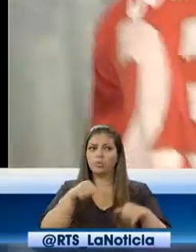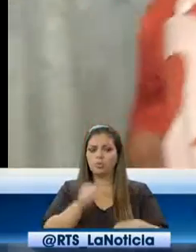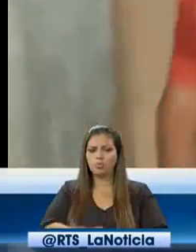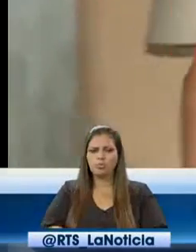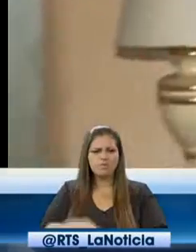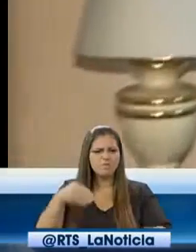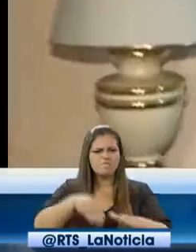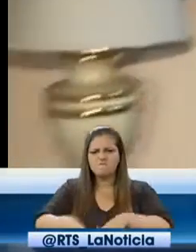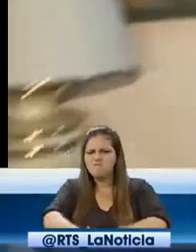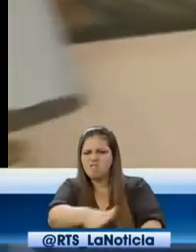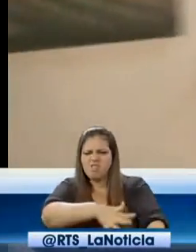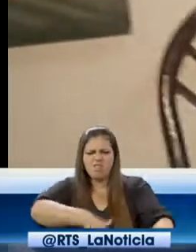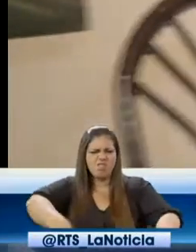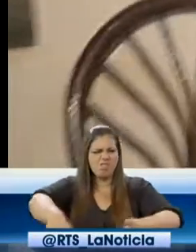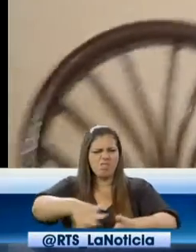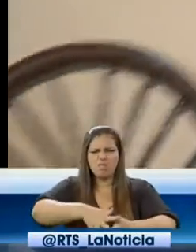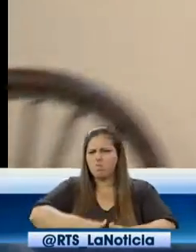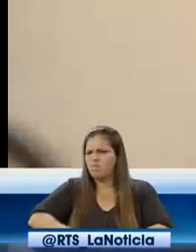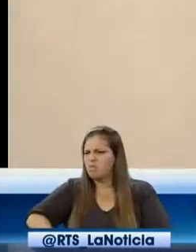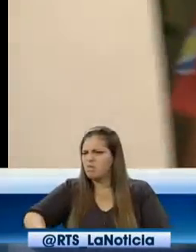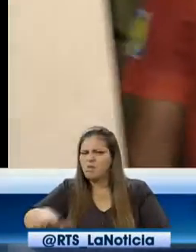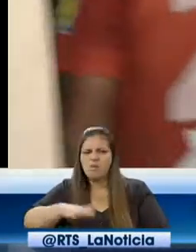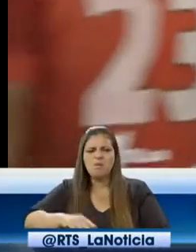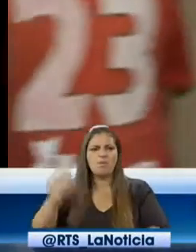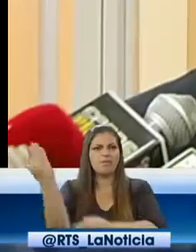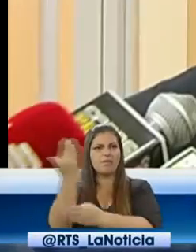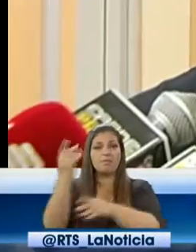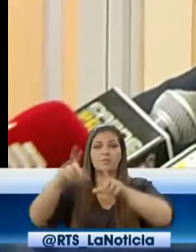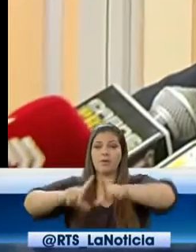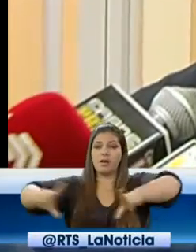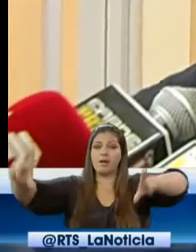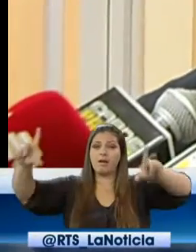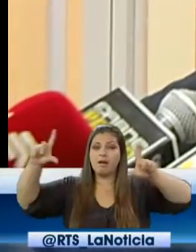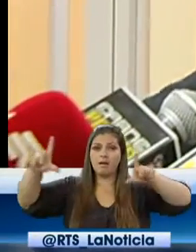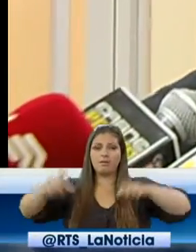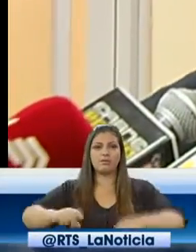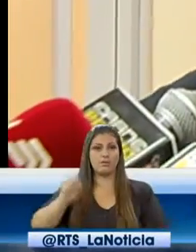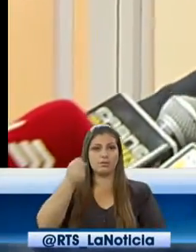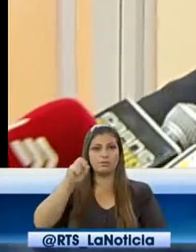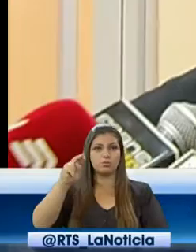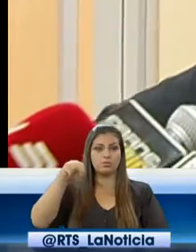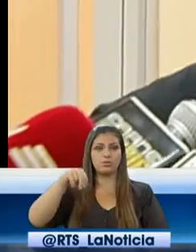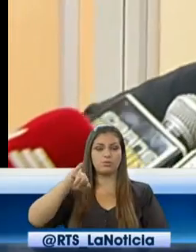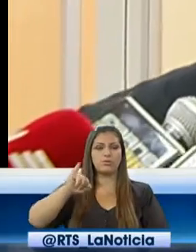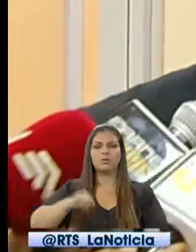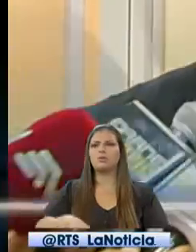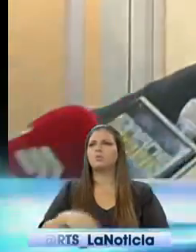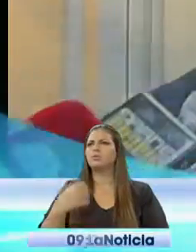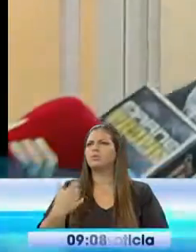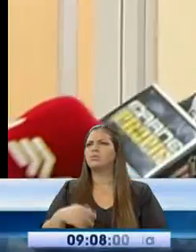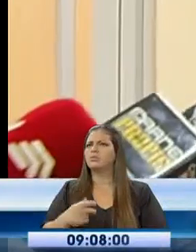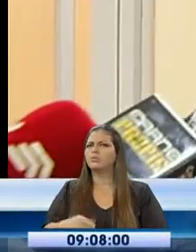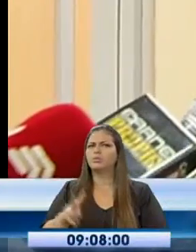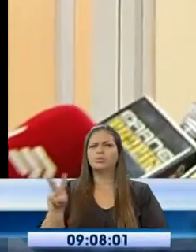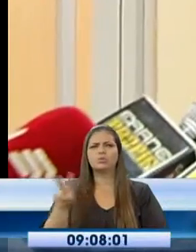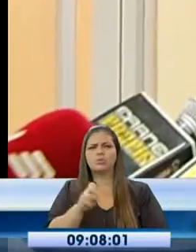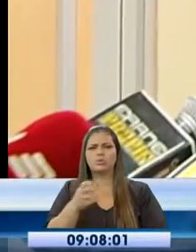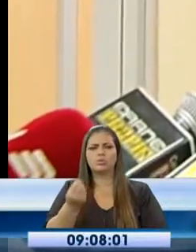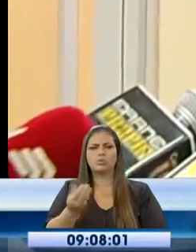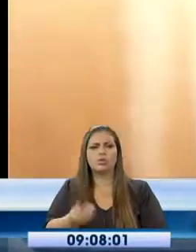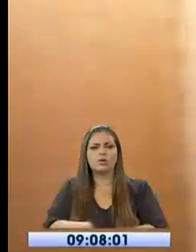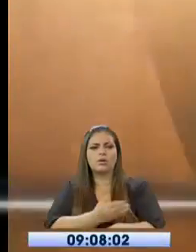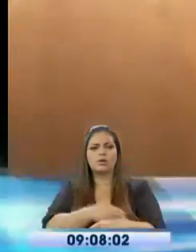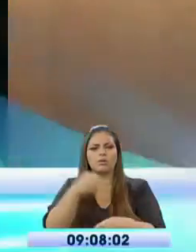Sony y registrando los cajones, llevándose plata valorada más o menos unos $200 que tenía ya guardadito